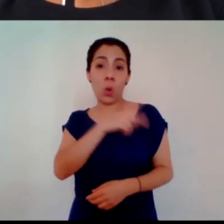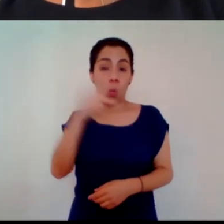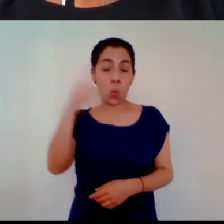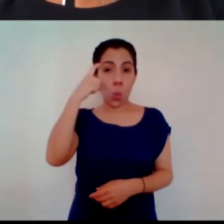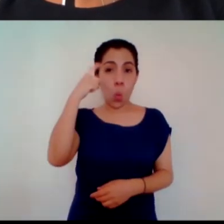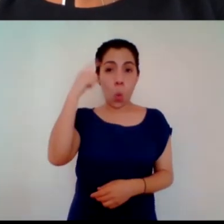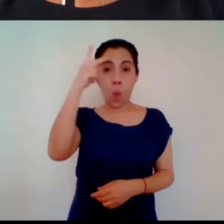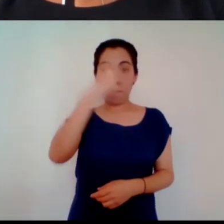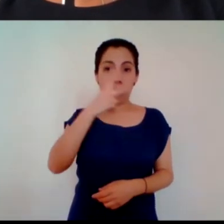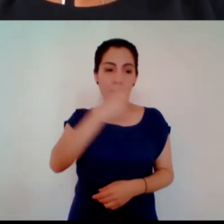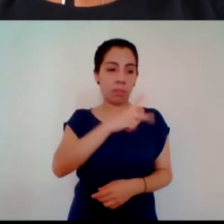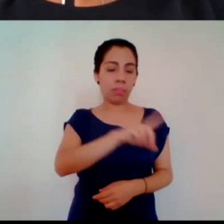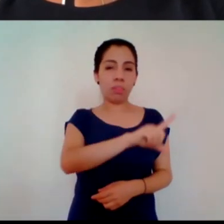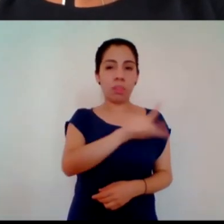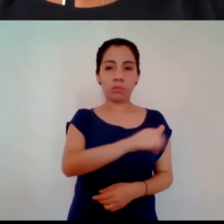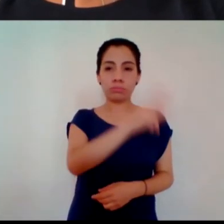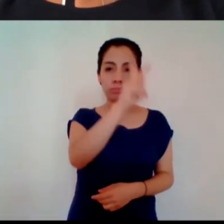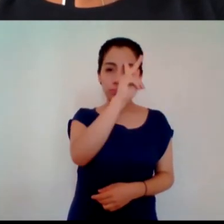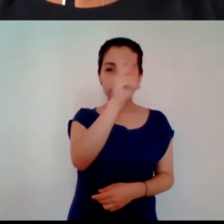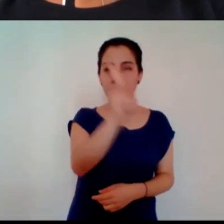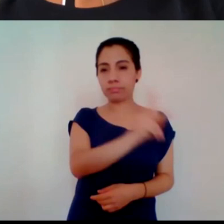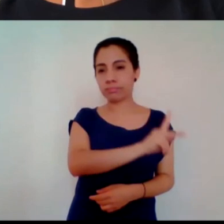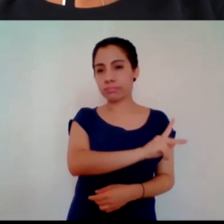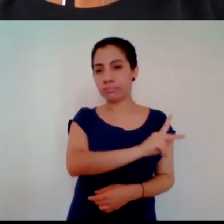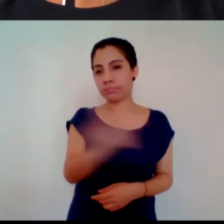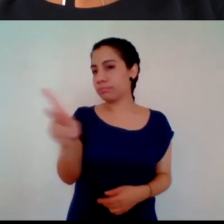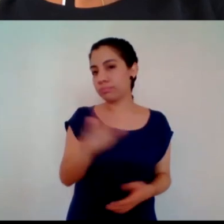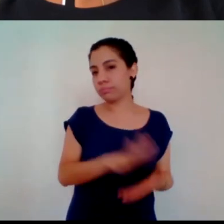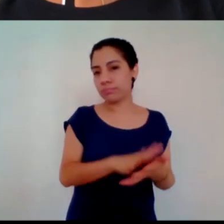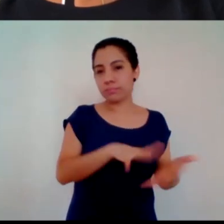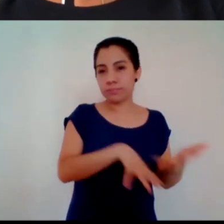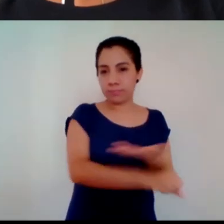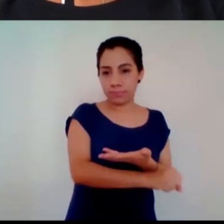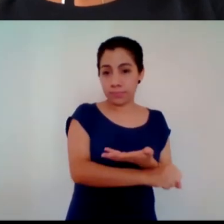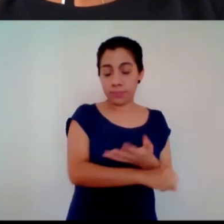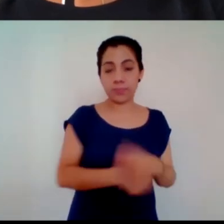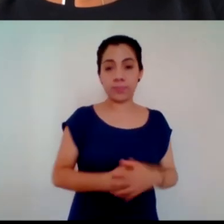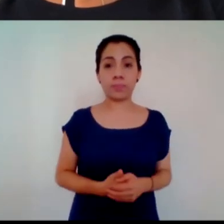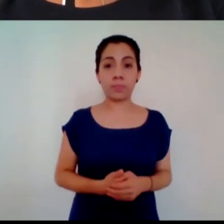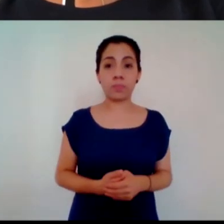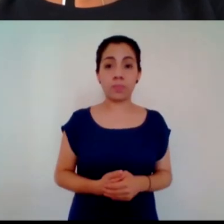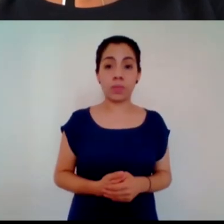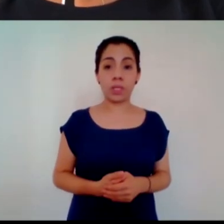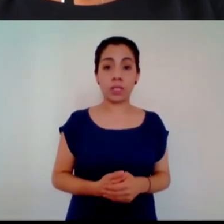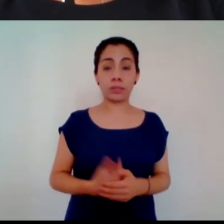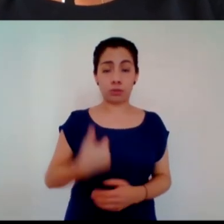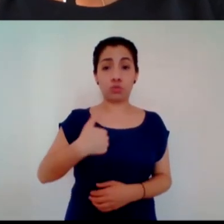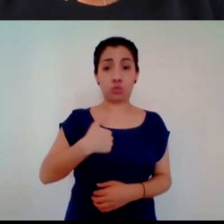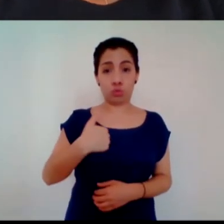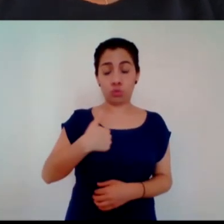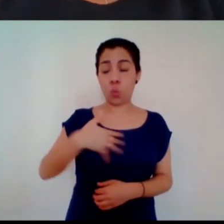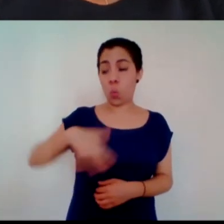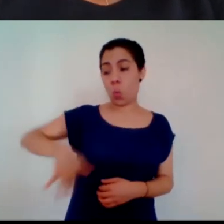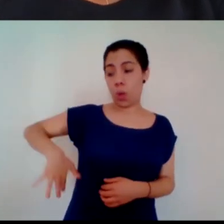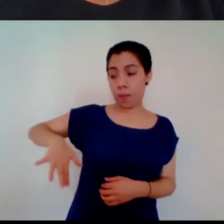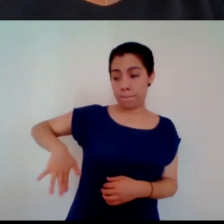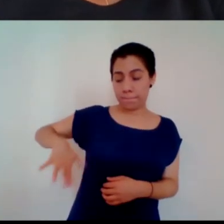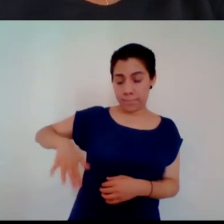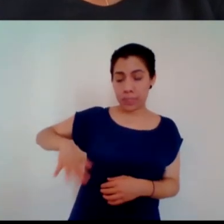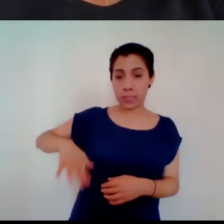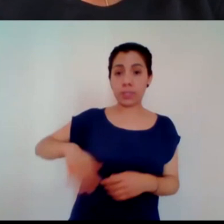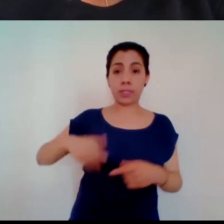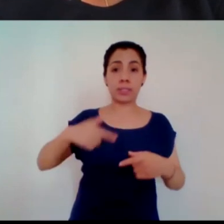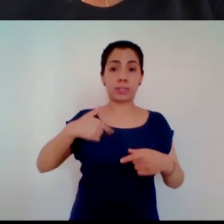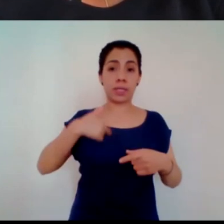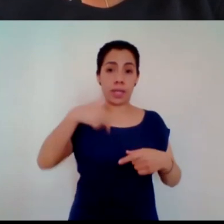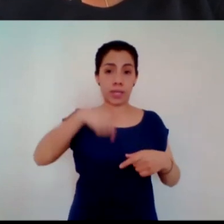que las albóndigas, ¿no? Yo tuve recientemente una oportunidad, aparte del trabajo que estamos haciendo en México, que no les